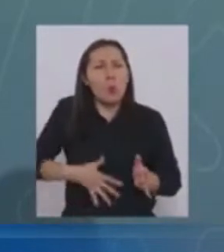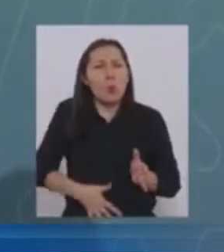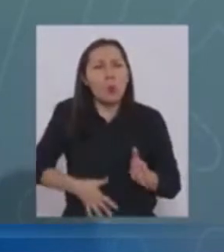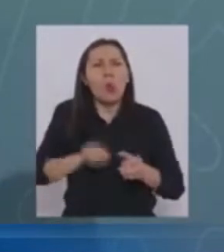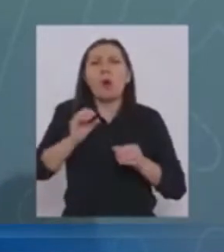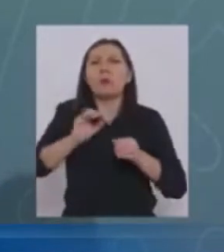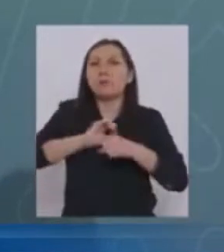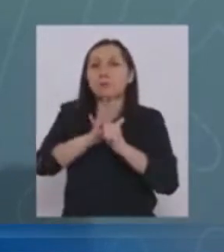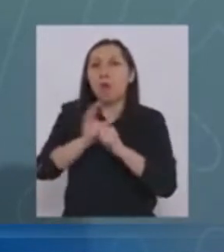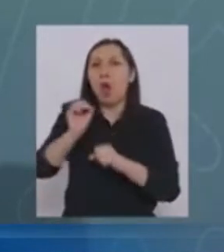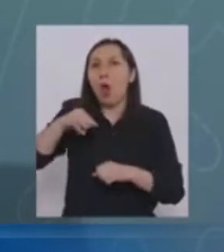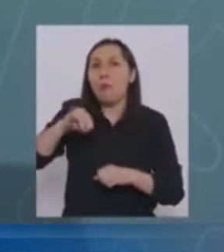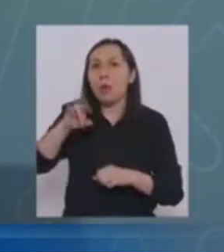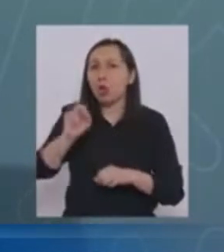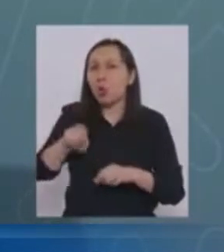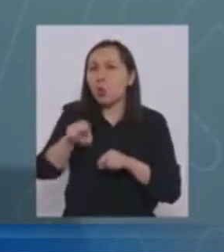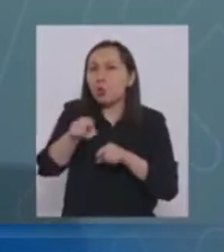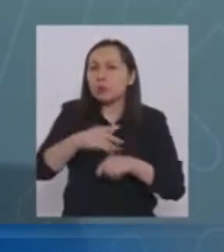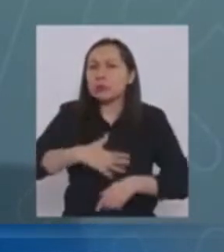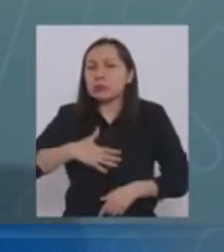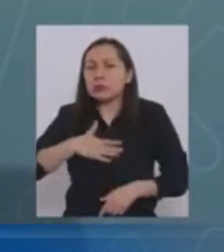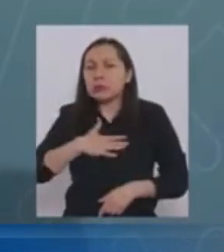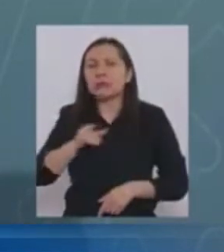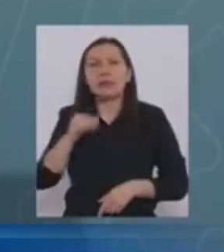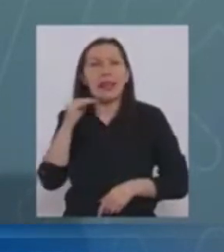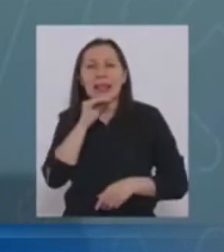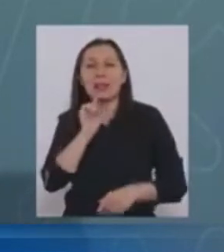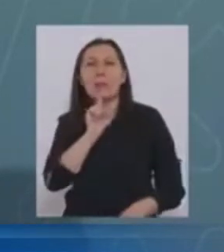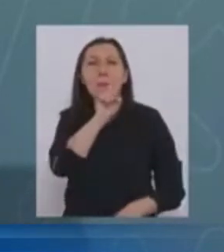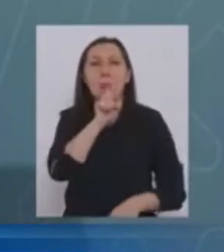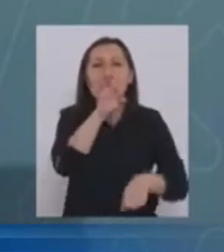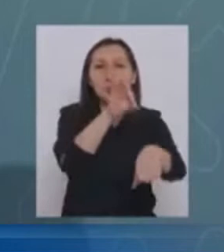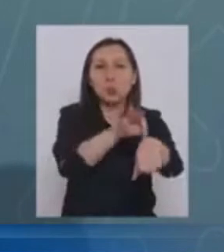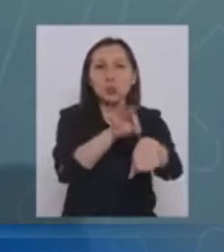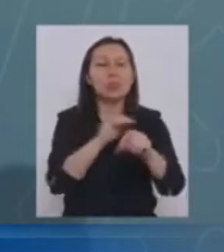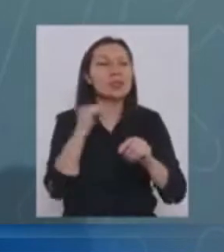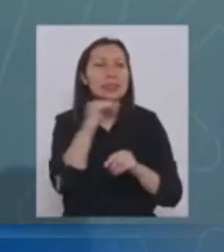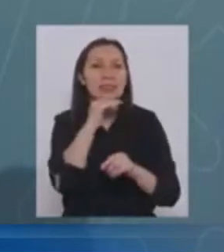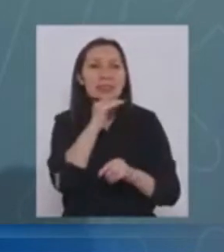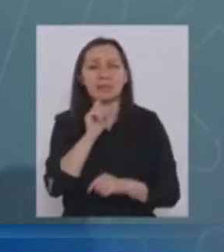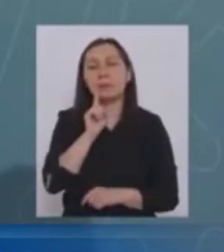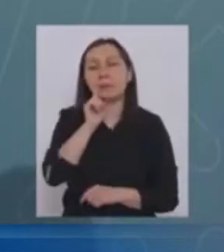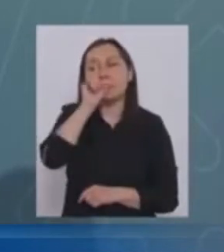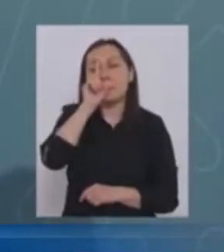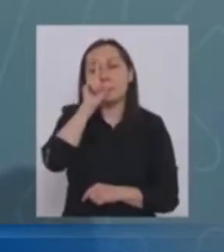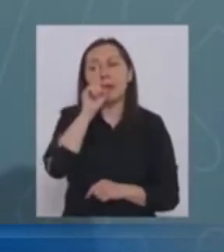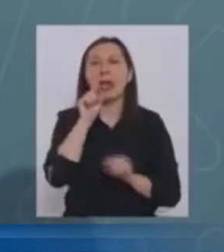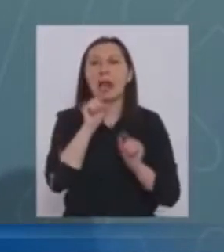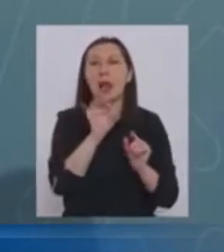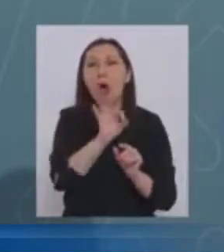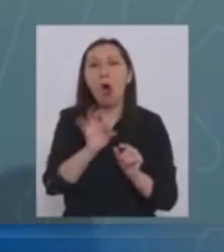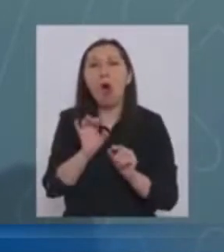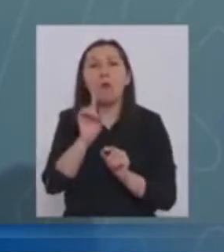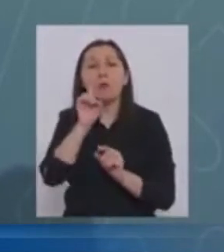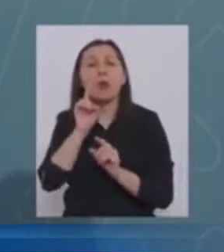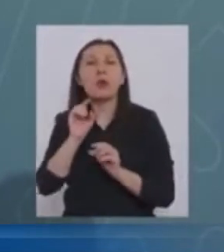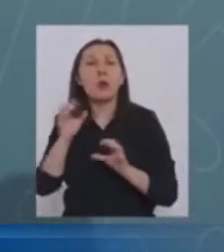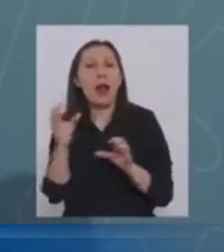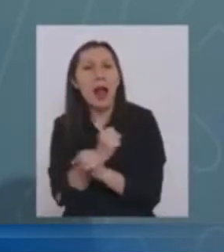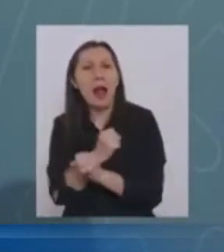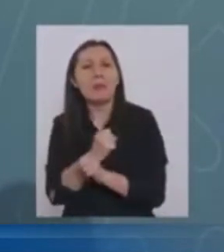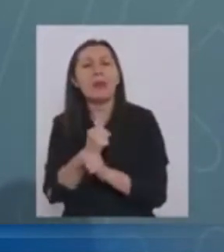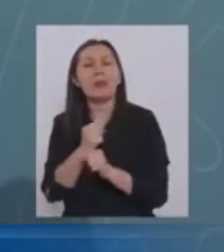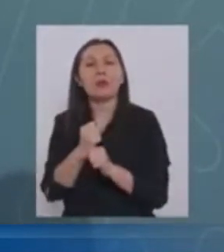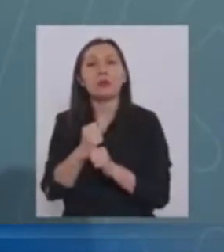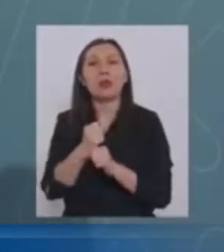tanto insistimos en que si presentan síntomas consulten de inmediato este en oportunamente con pcr o antígenos y realicen